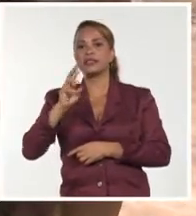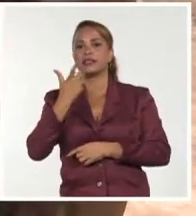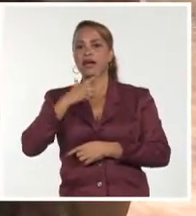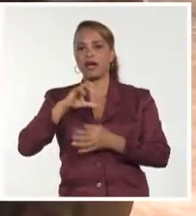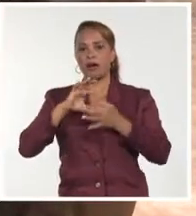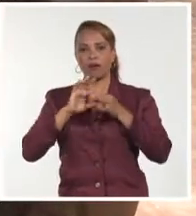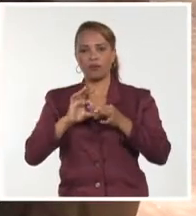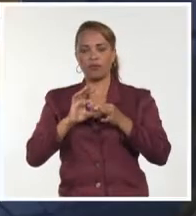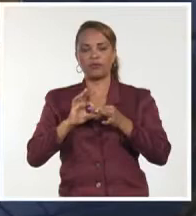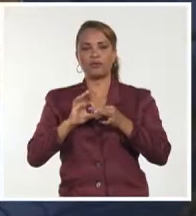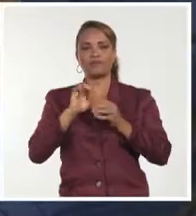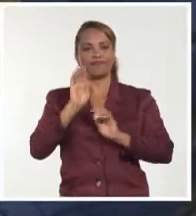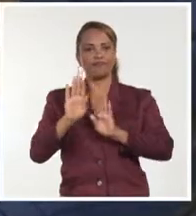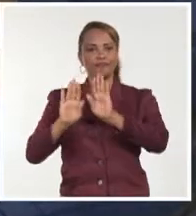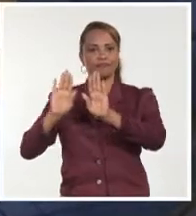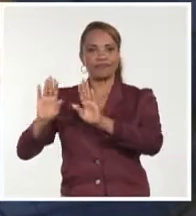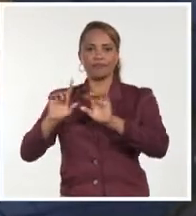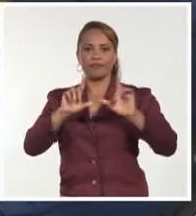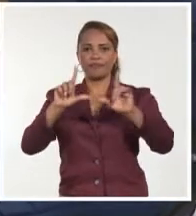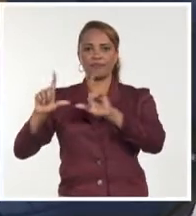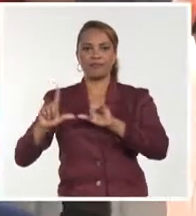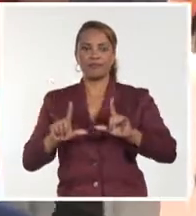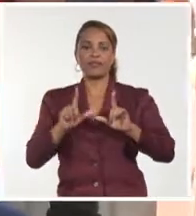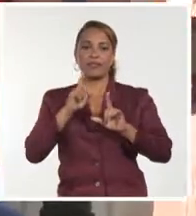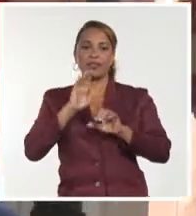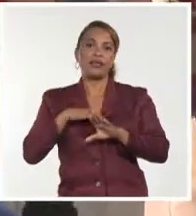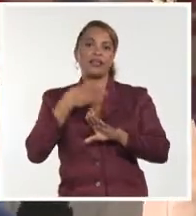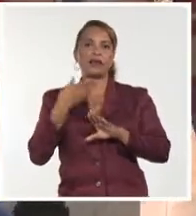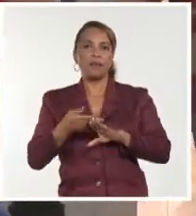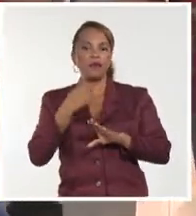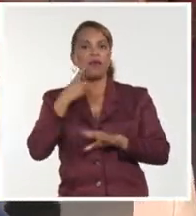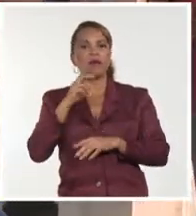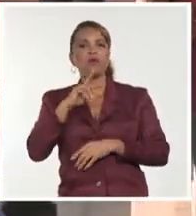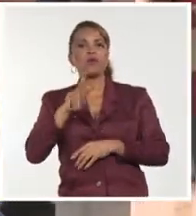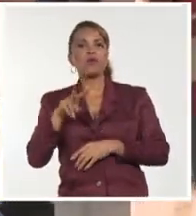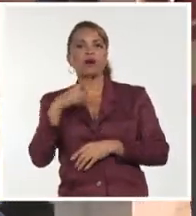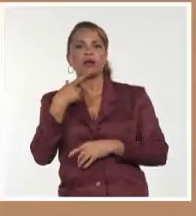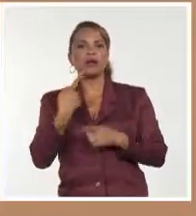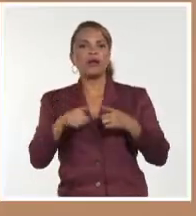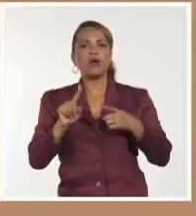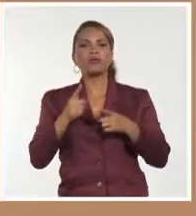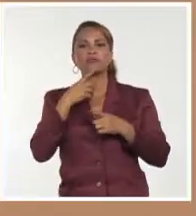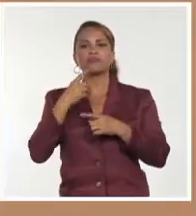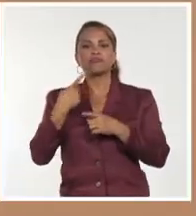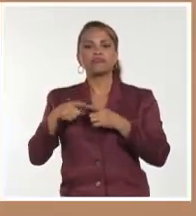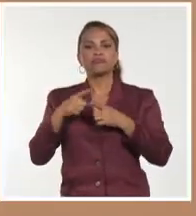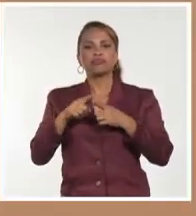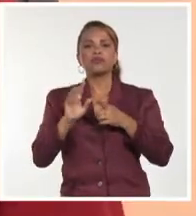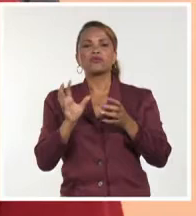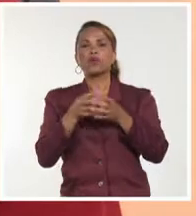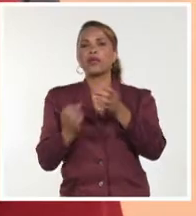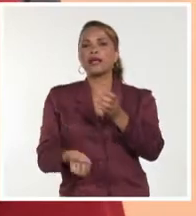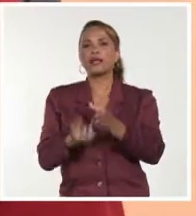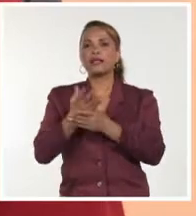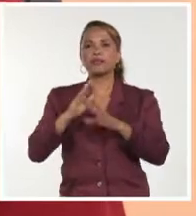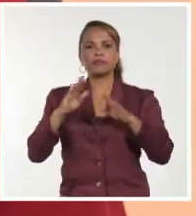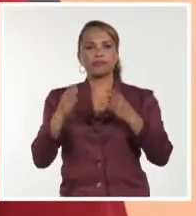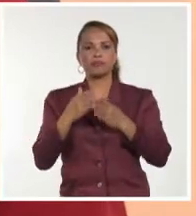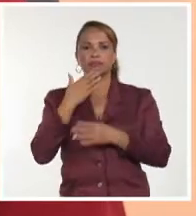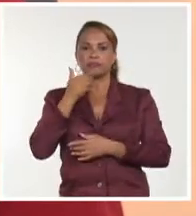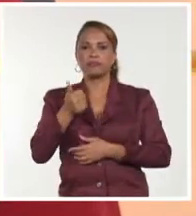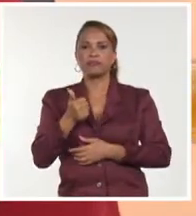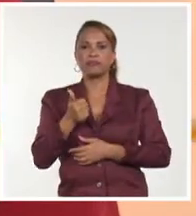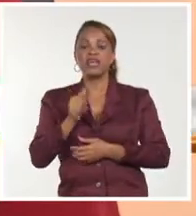colectiva. Una vez que Cigedel inicie sus prestaciones, buscará su autonomía a tono con las esencias de su creación. Dominar todas